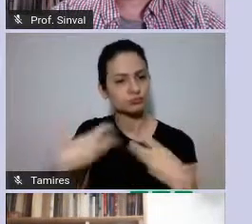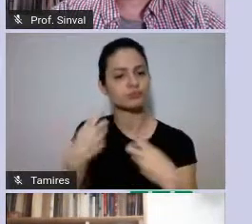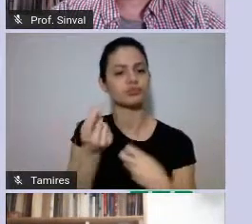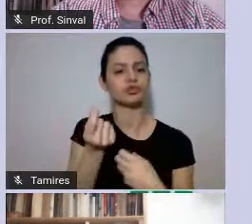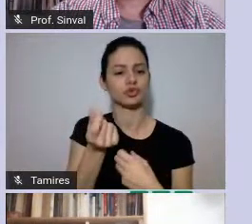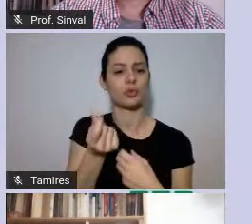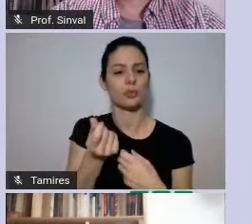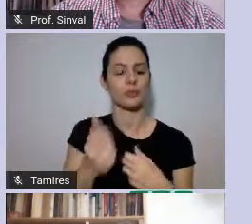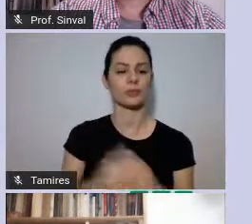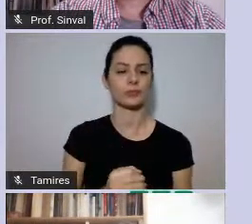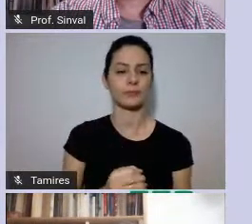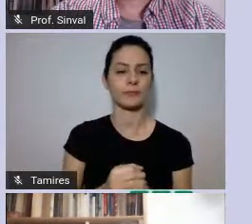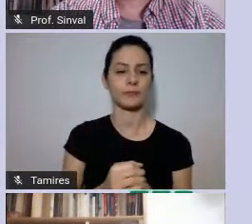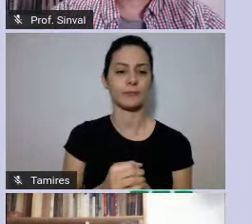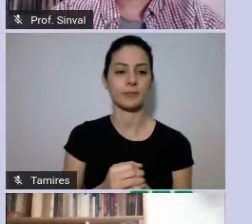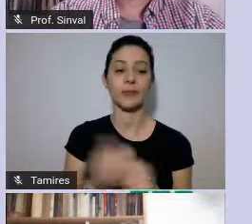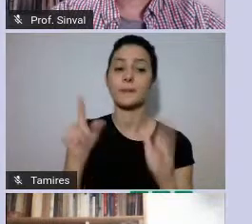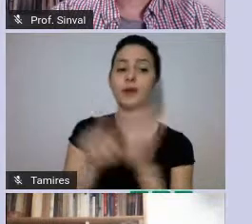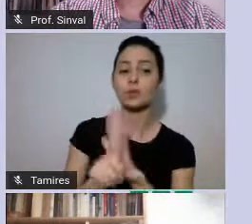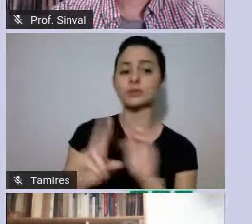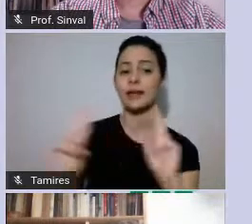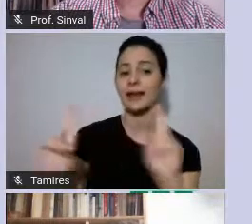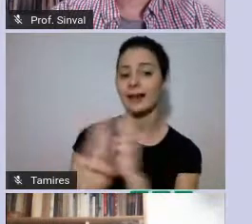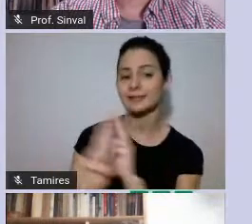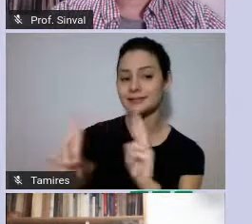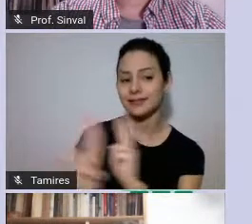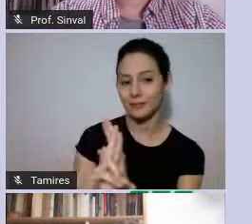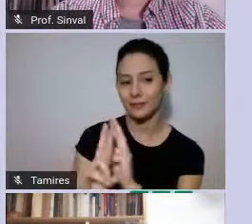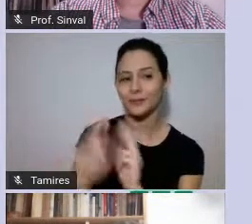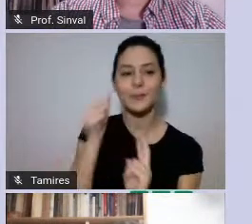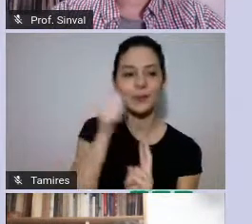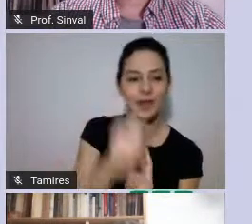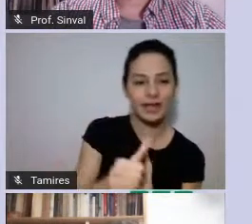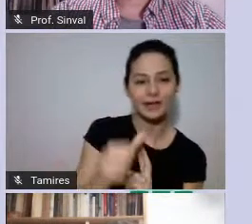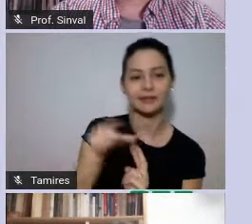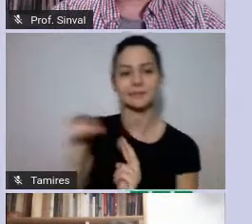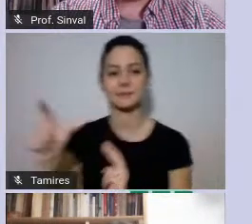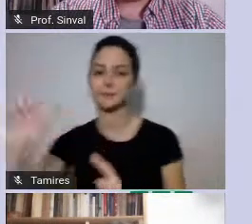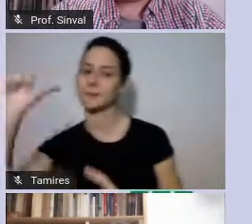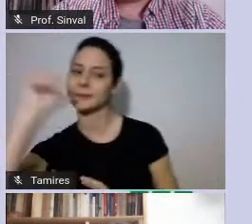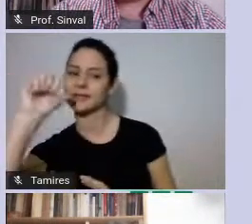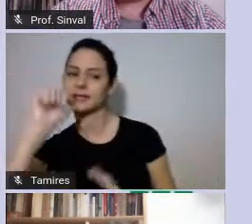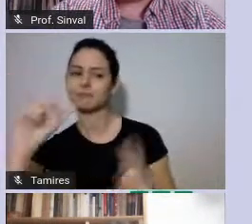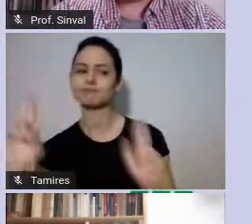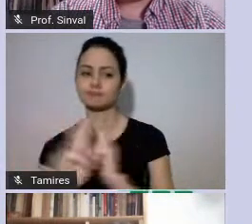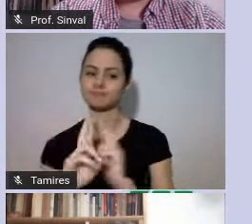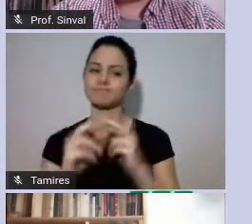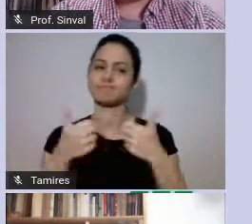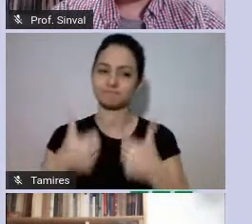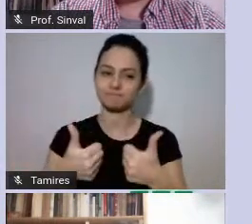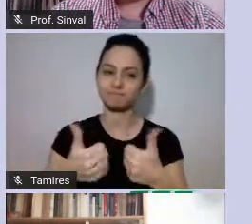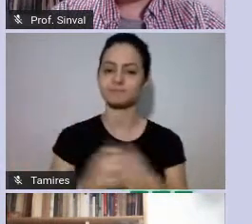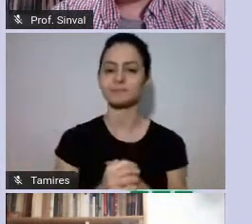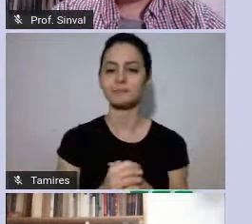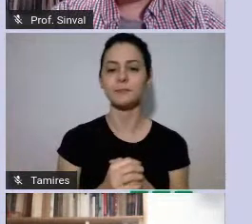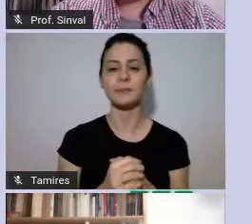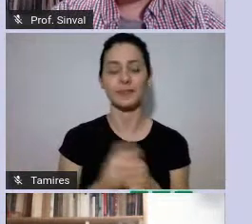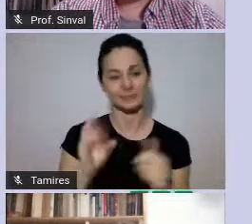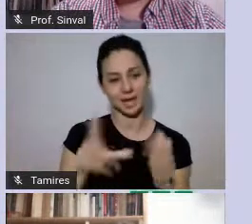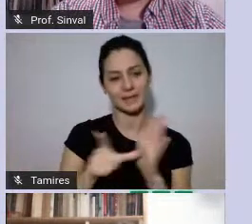Pero queda la pregunta por la relación de entre mujeres y pulque. Bueno, ya voy anticipando